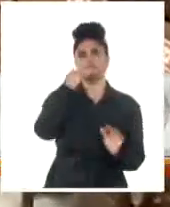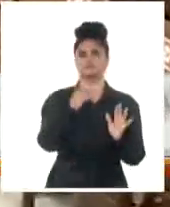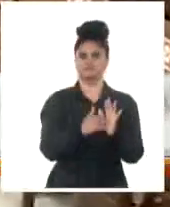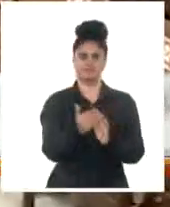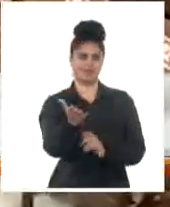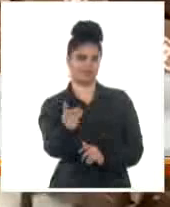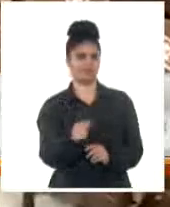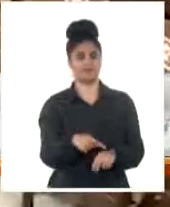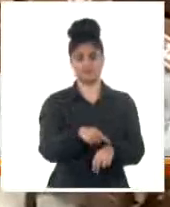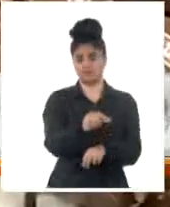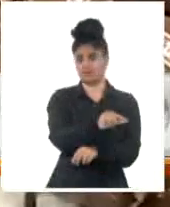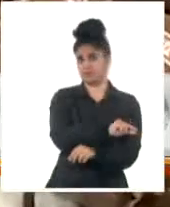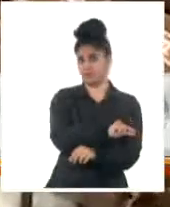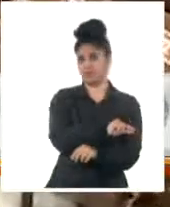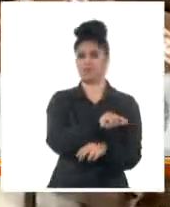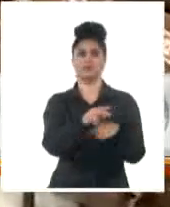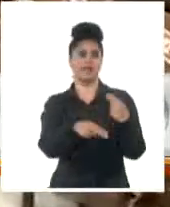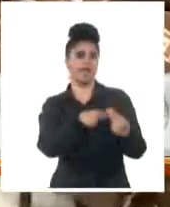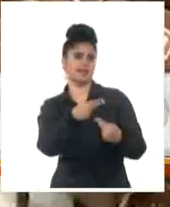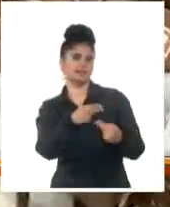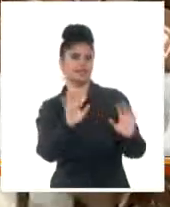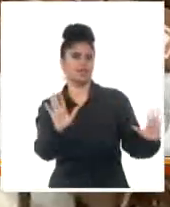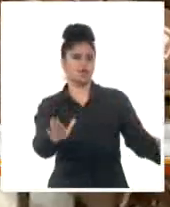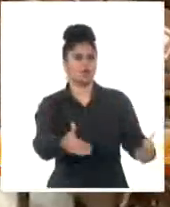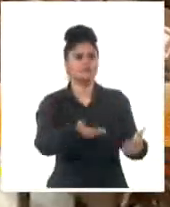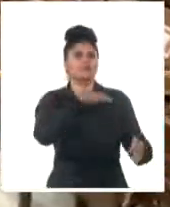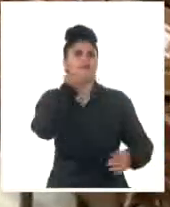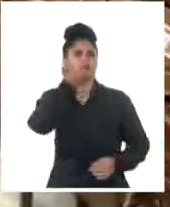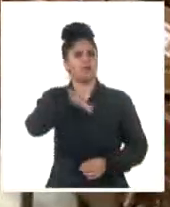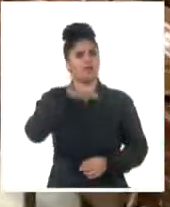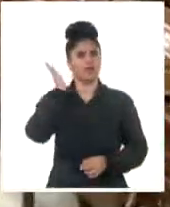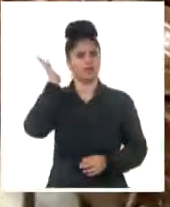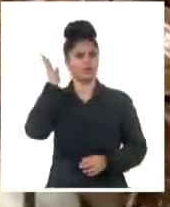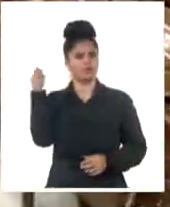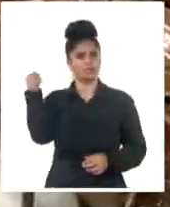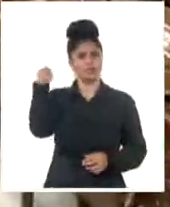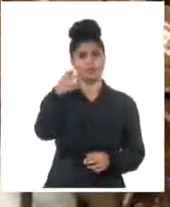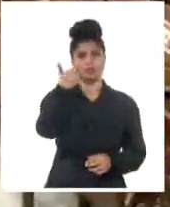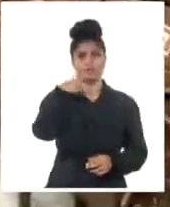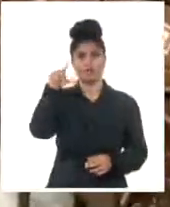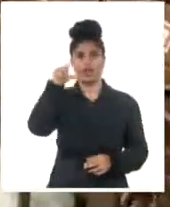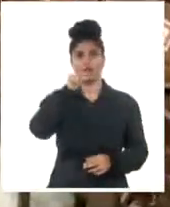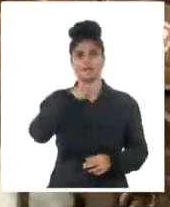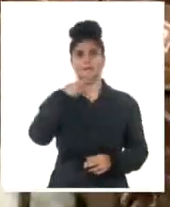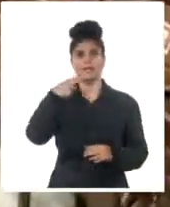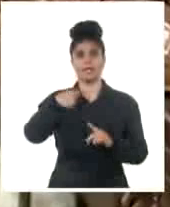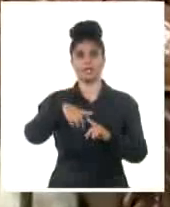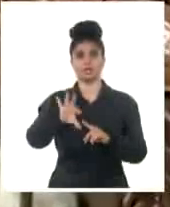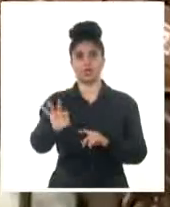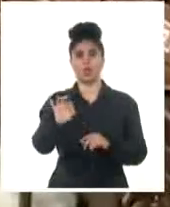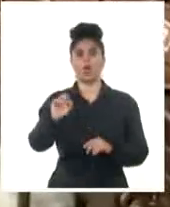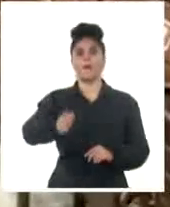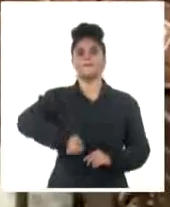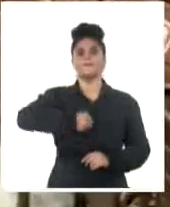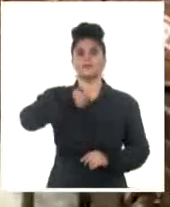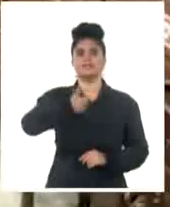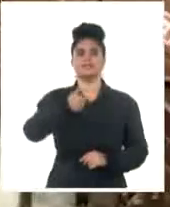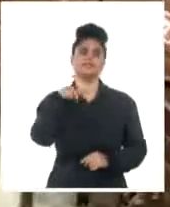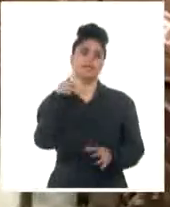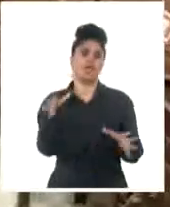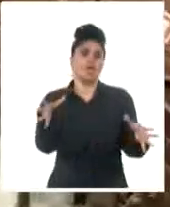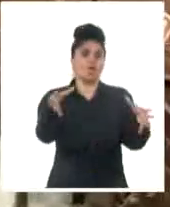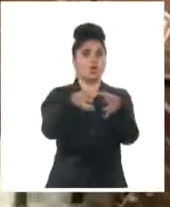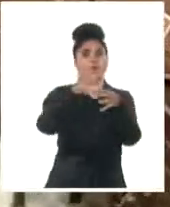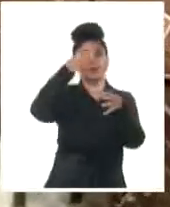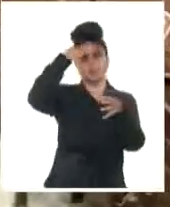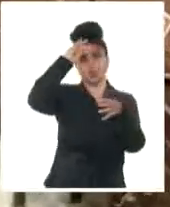Efectivamente, hace solo unos minutos concluyó una conferencia de prensa donde participó Alberto Puig de la Barca, presidente de la Federación Cubana de Boxeo, y donde